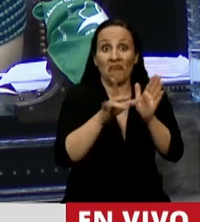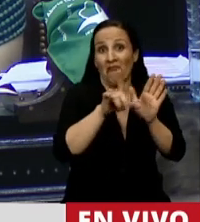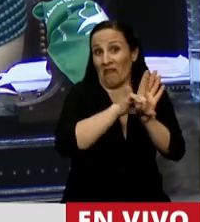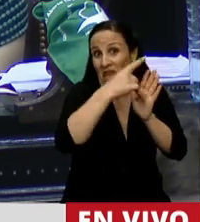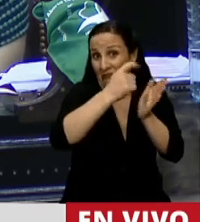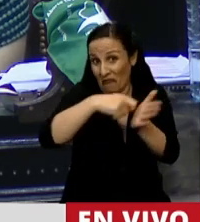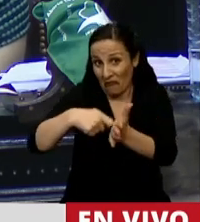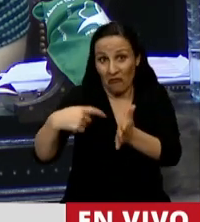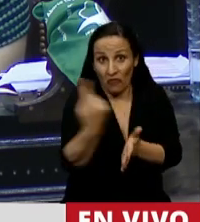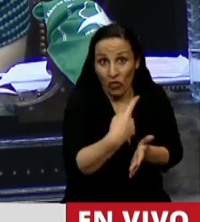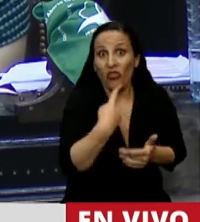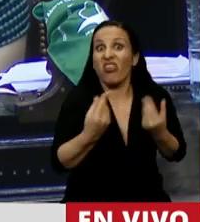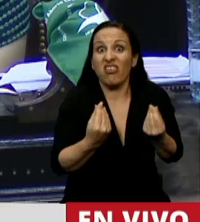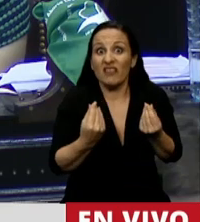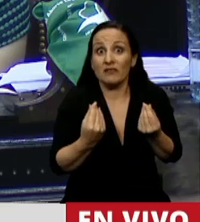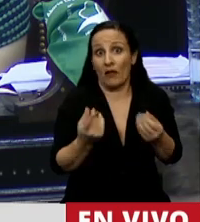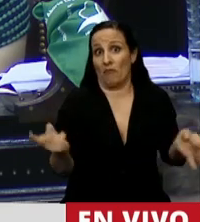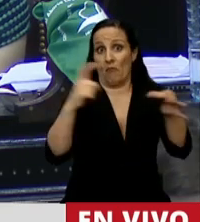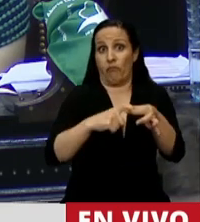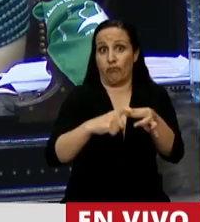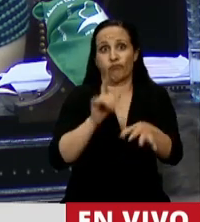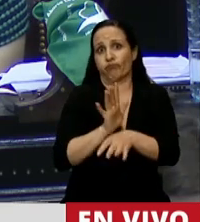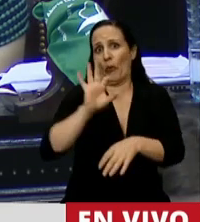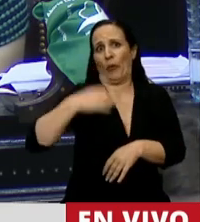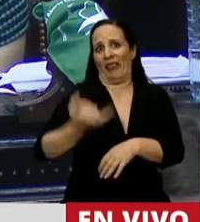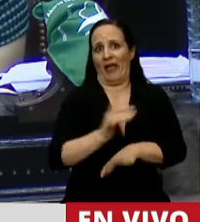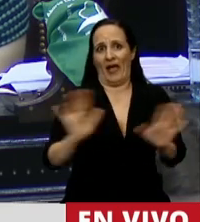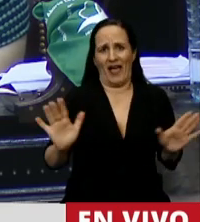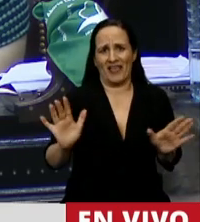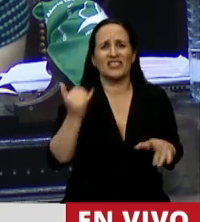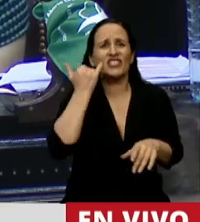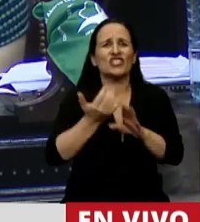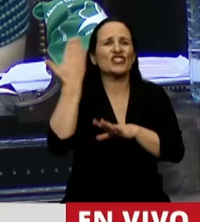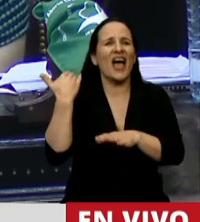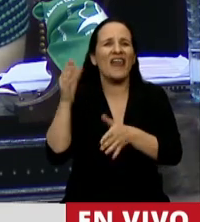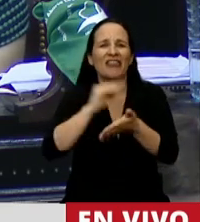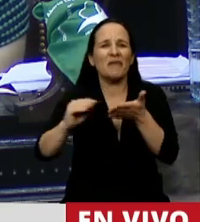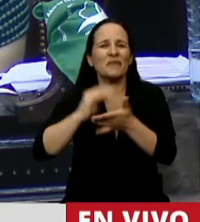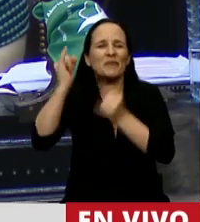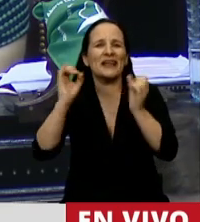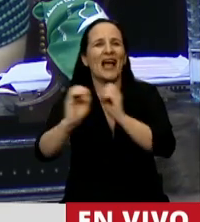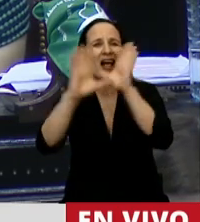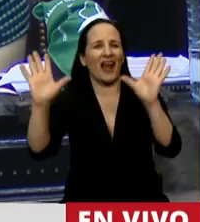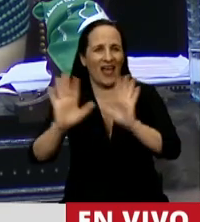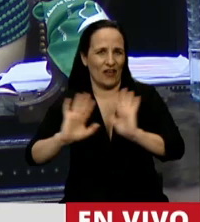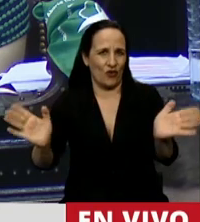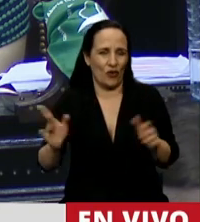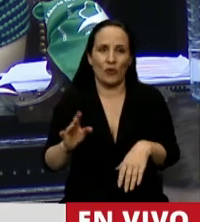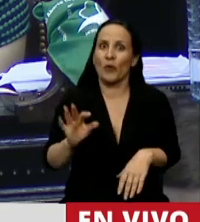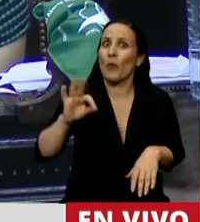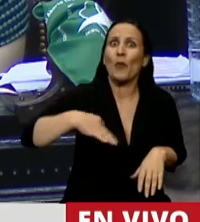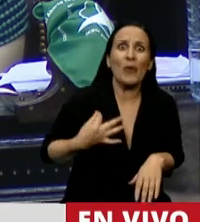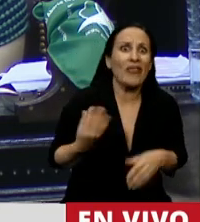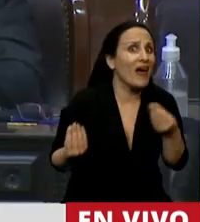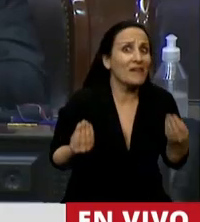comienza a partir de la concepción. Lo han explicado acá con mucha claridad. La vida